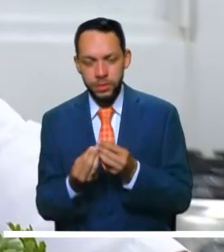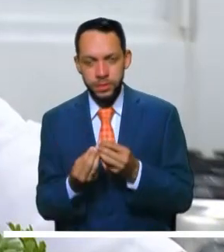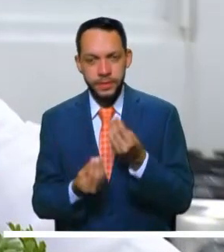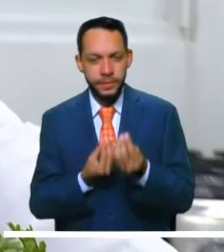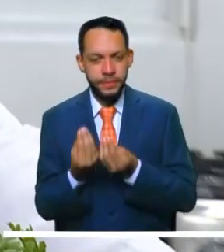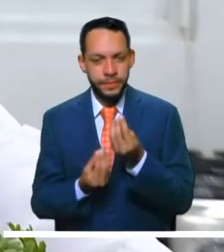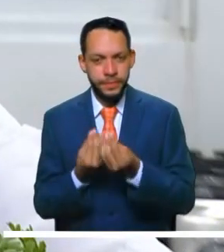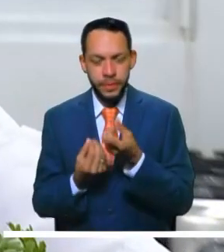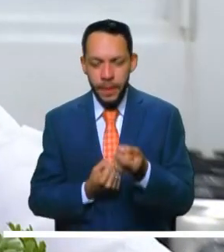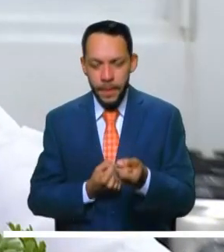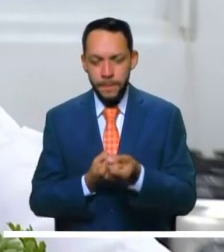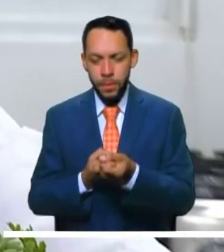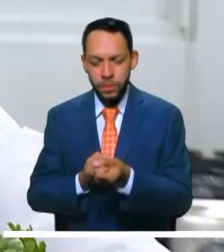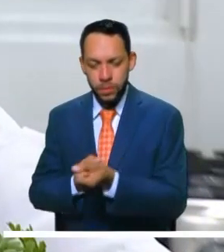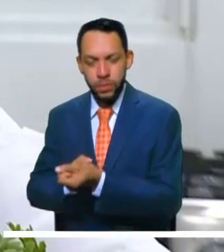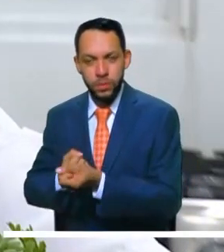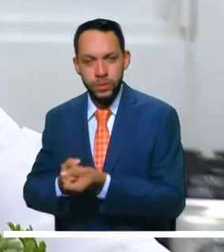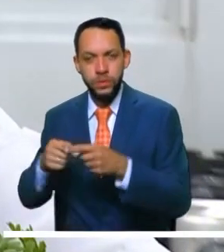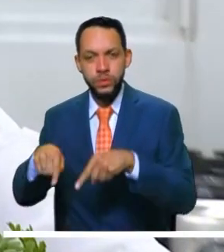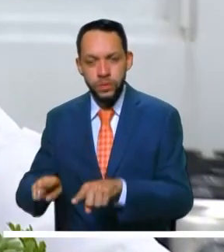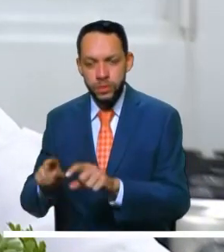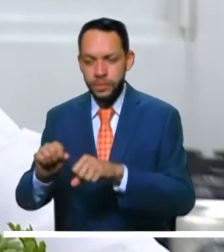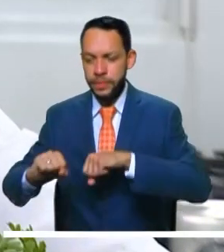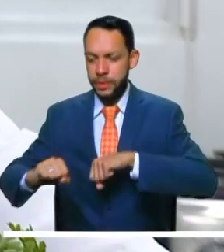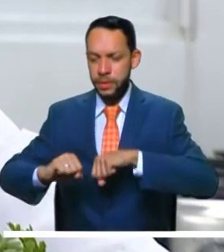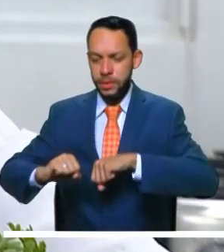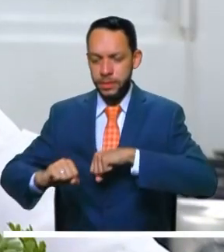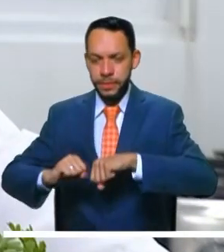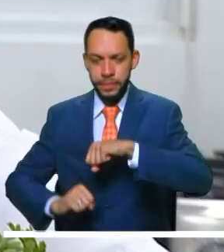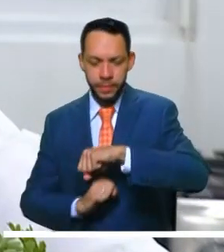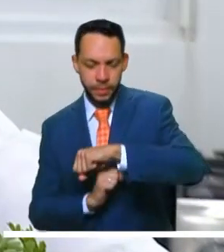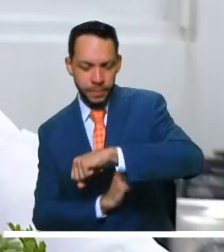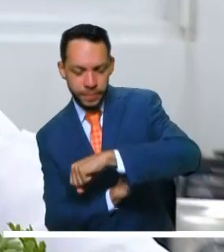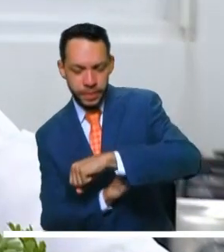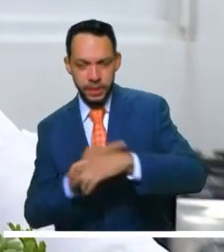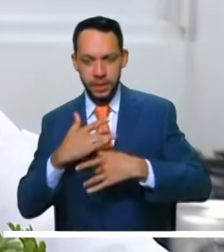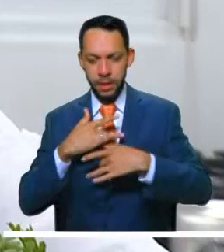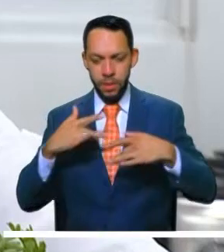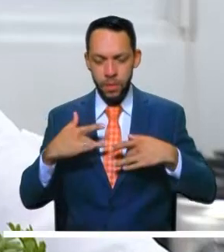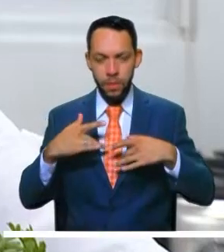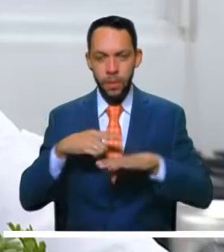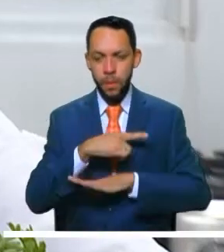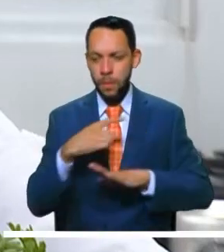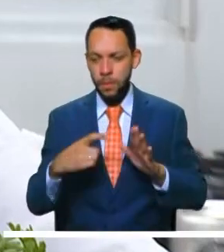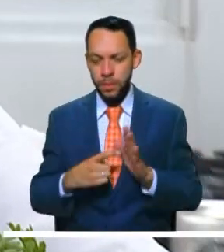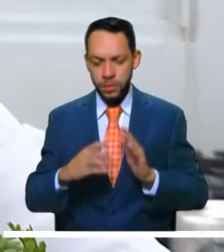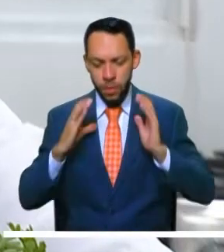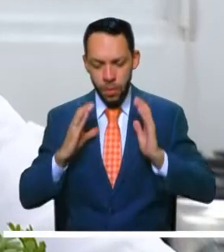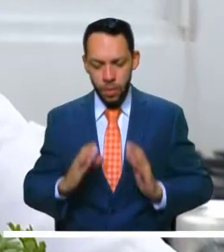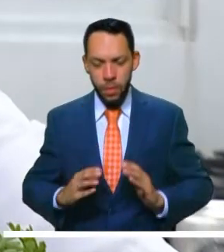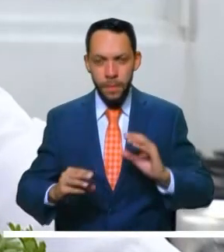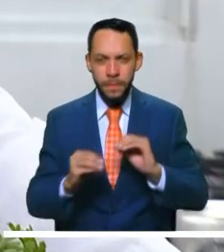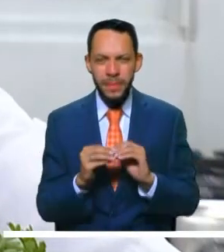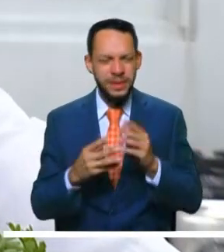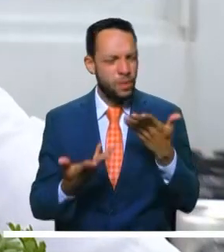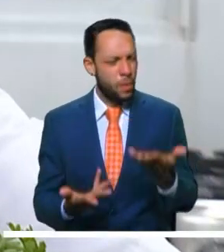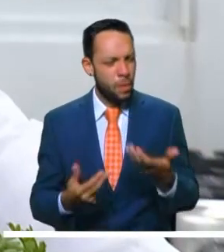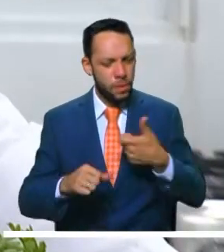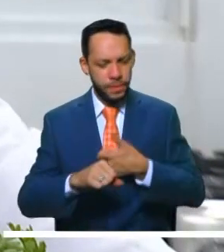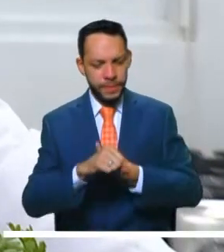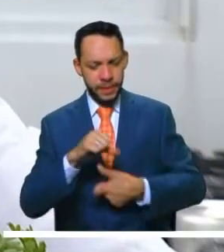nuestras actividades médicas, tanto en el Día para tu Salud como Día para tu Alma, en el programa de cambio